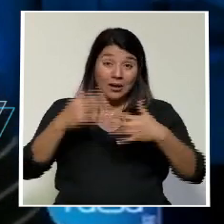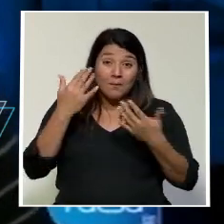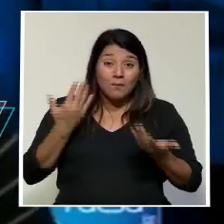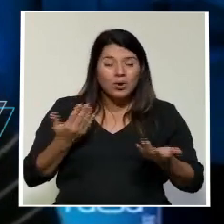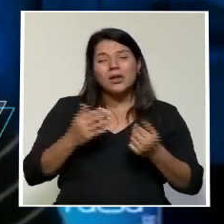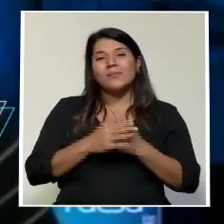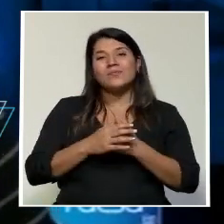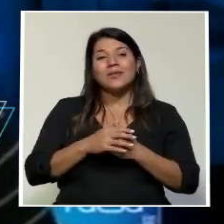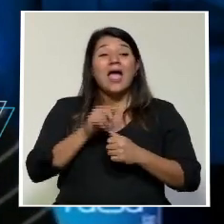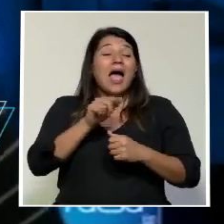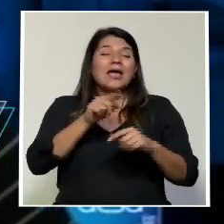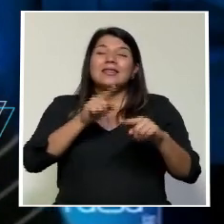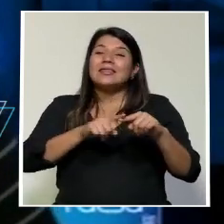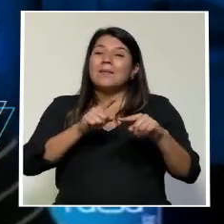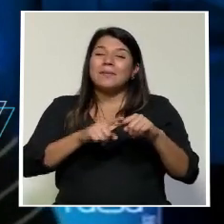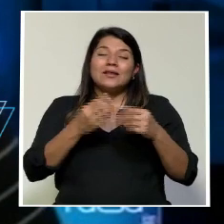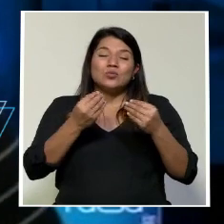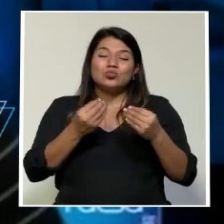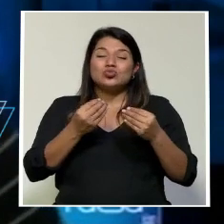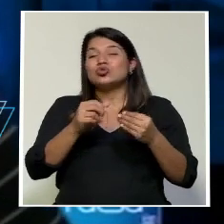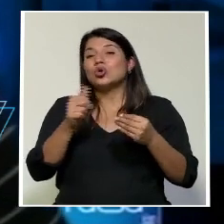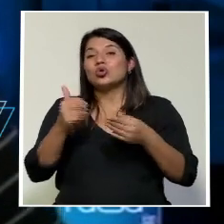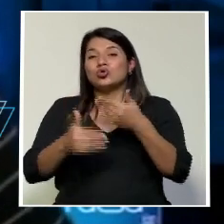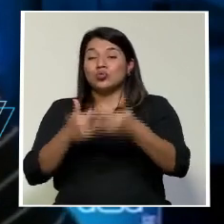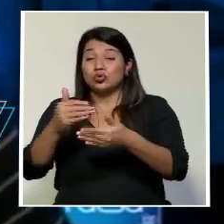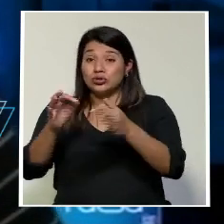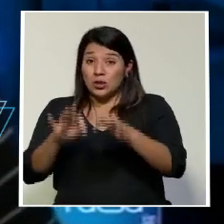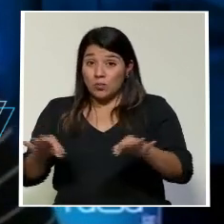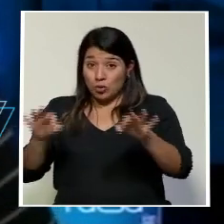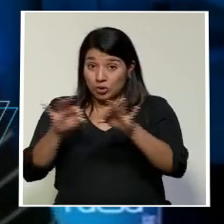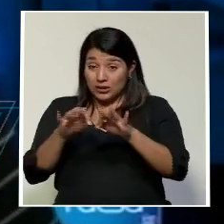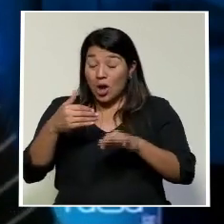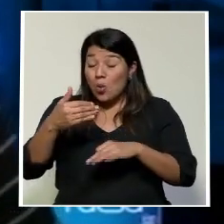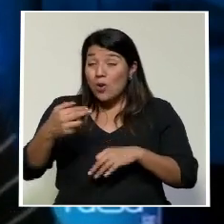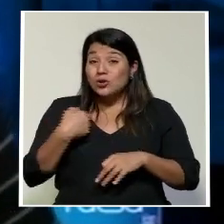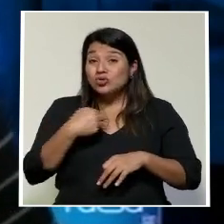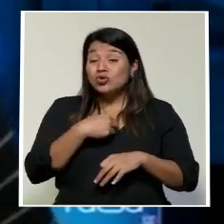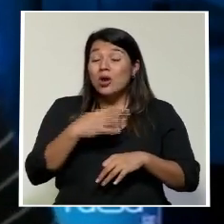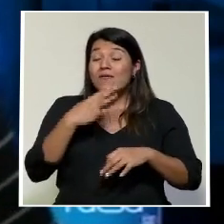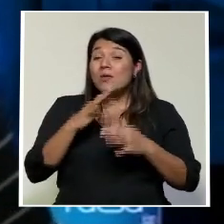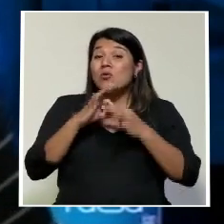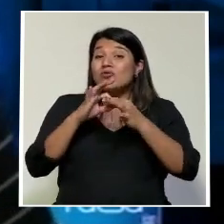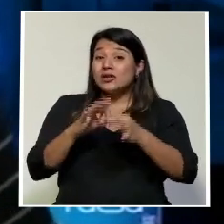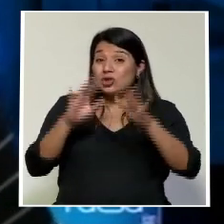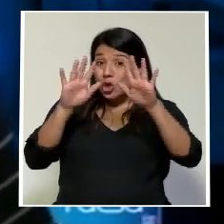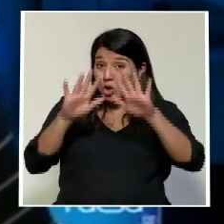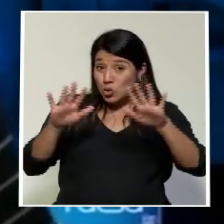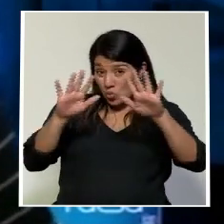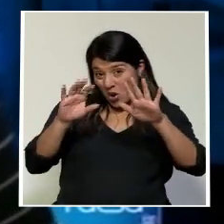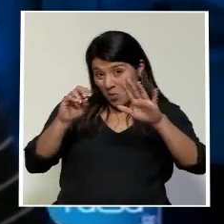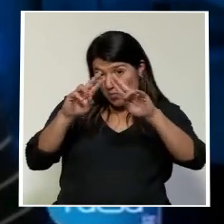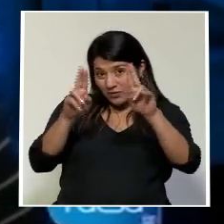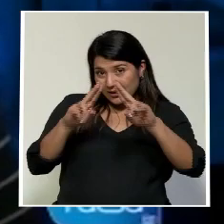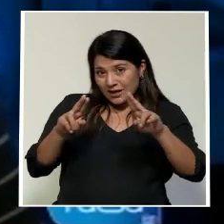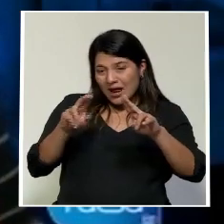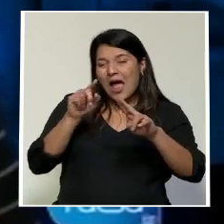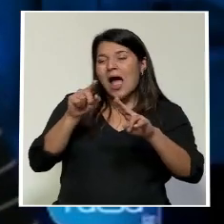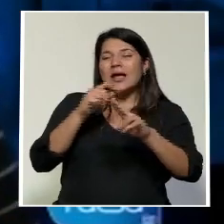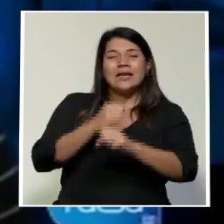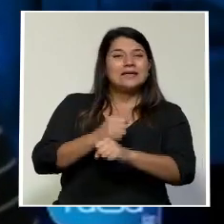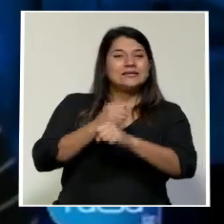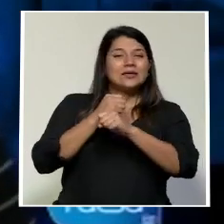desencadenan una serie de procesos importantes cuando hablamos de nube la seguridad prácticamente es un